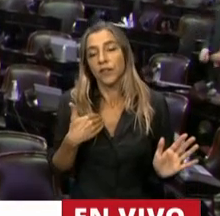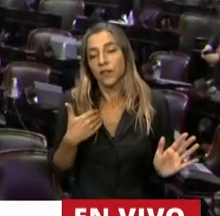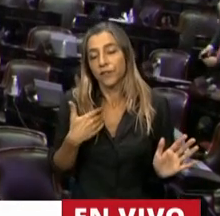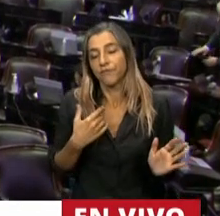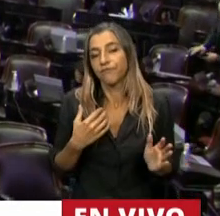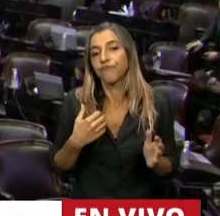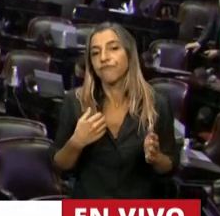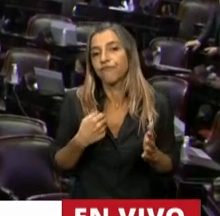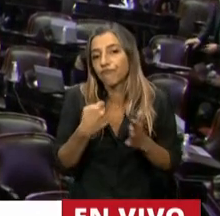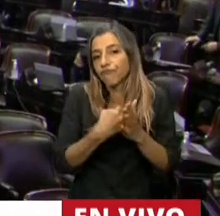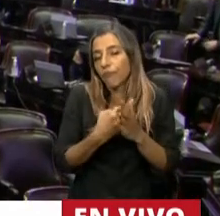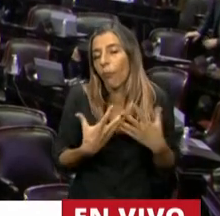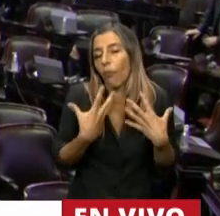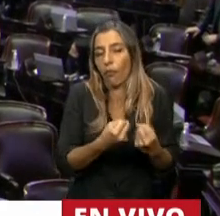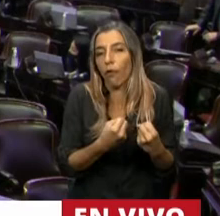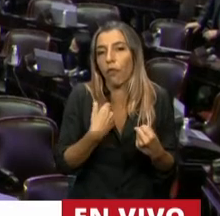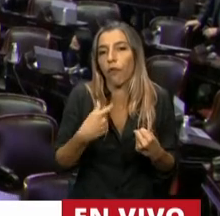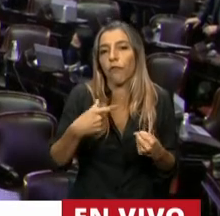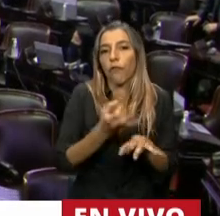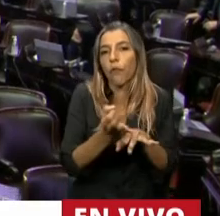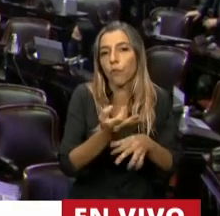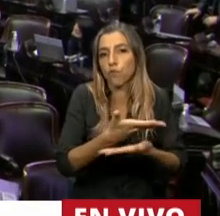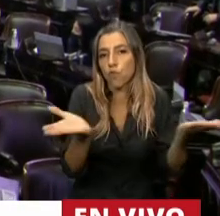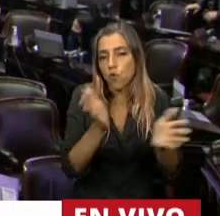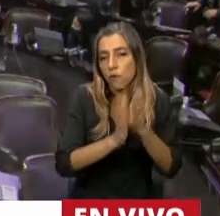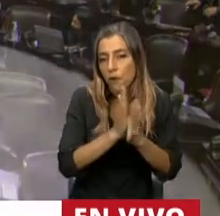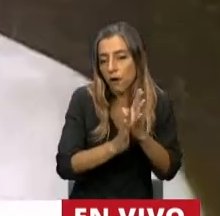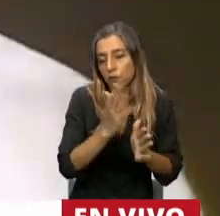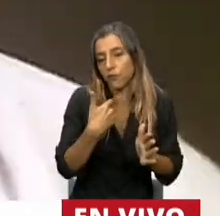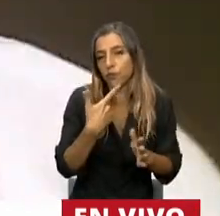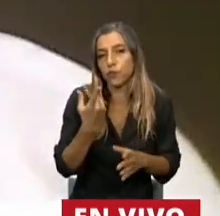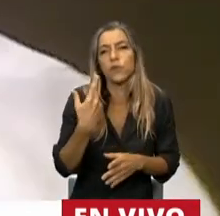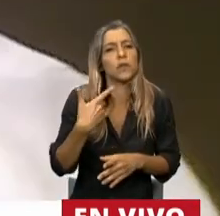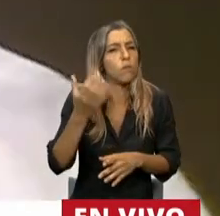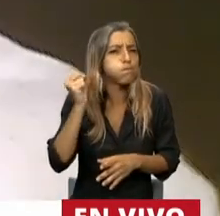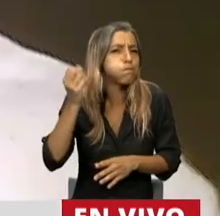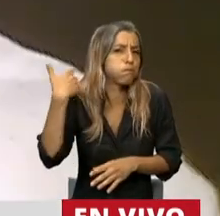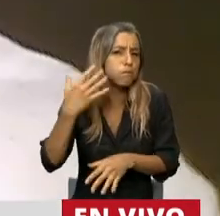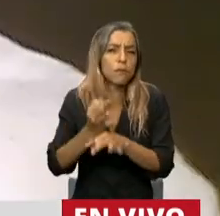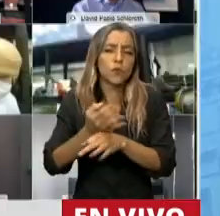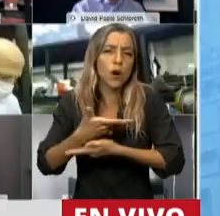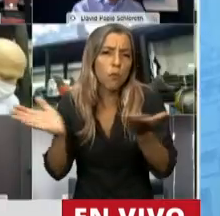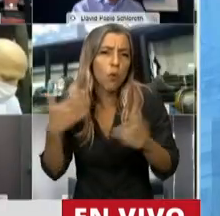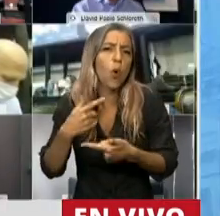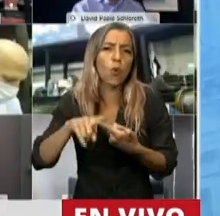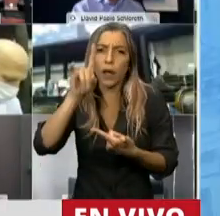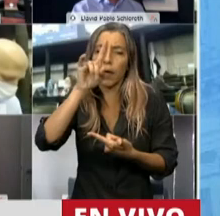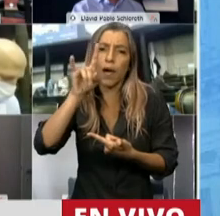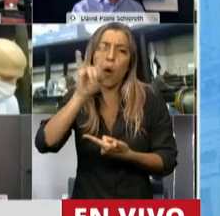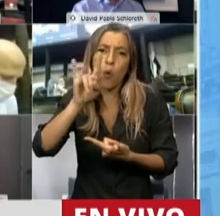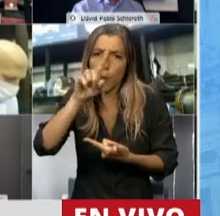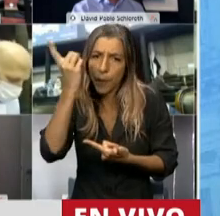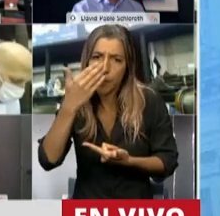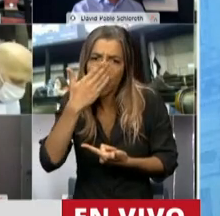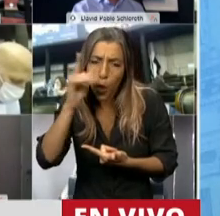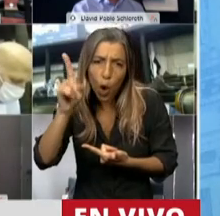defensor de la educación pública y gratuita. He ido a un colegio público provincial, me formé en la Universidad Nacional de Córdoba